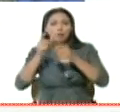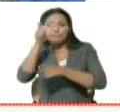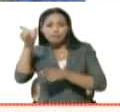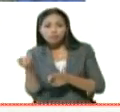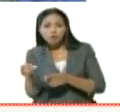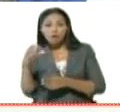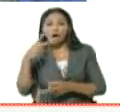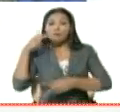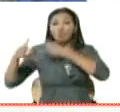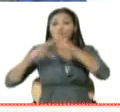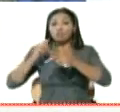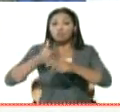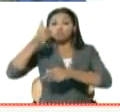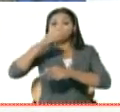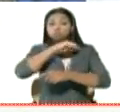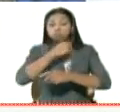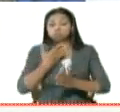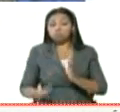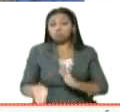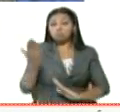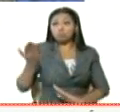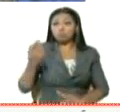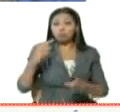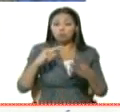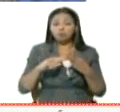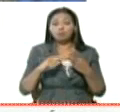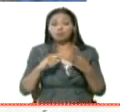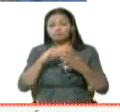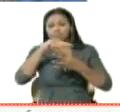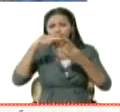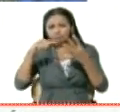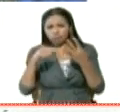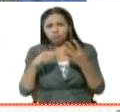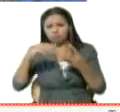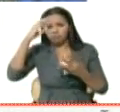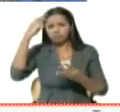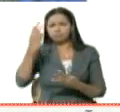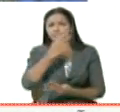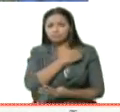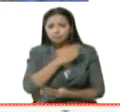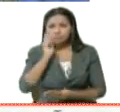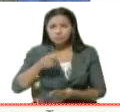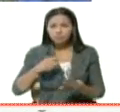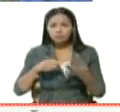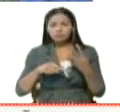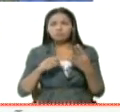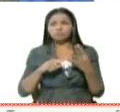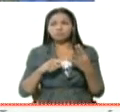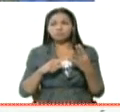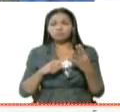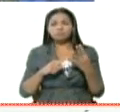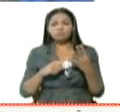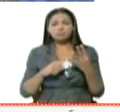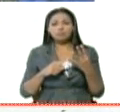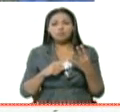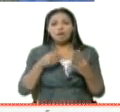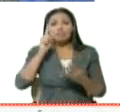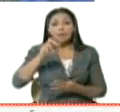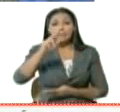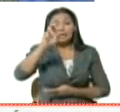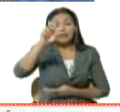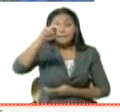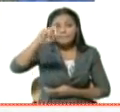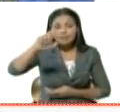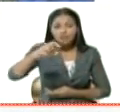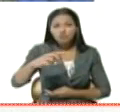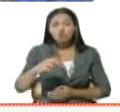que están el mayor general Suárez Choubrio, el almirante en jefe Remigio